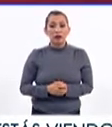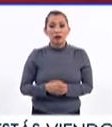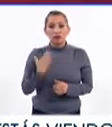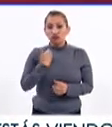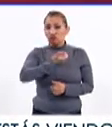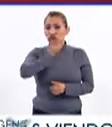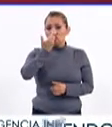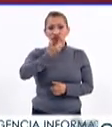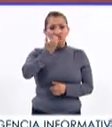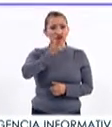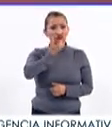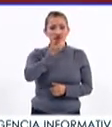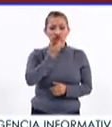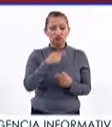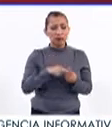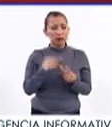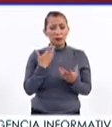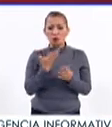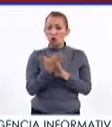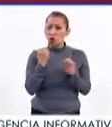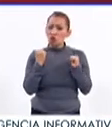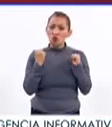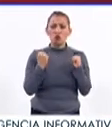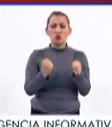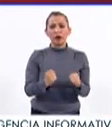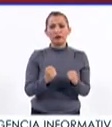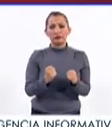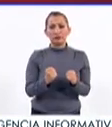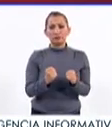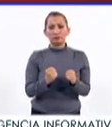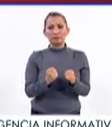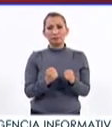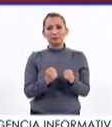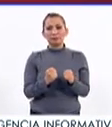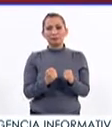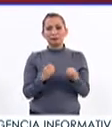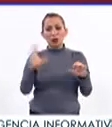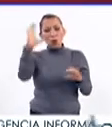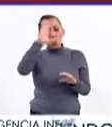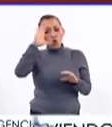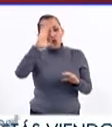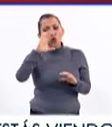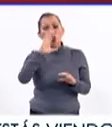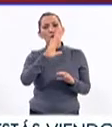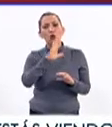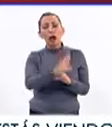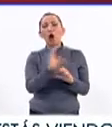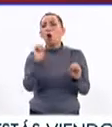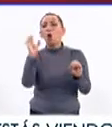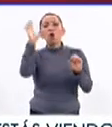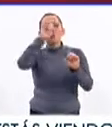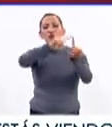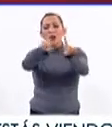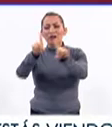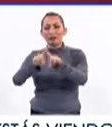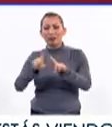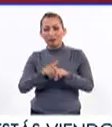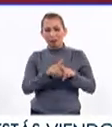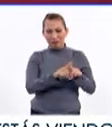nuestras costumbres. Es muy fuerte la cultura o las